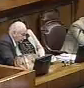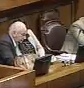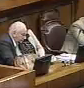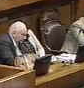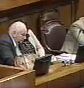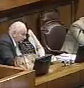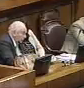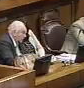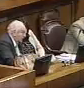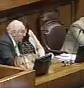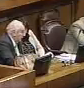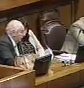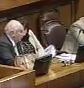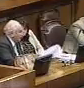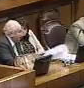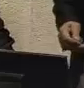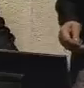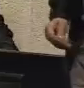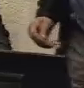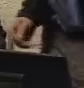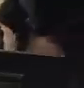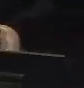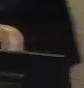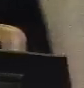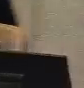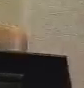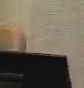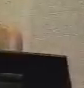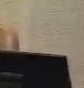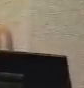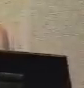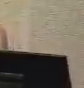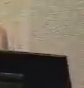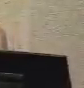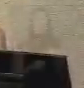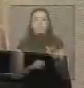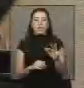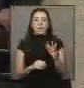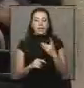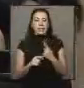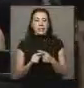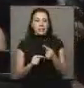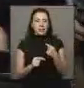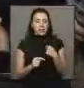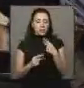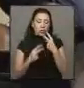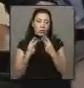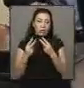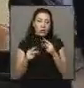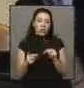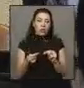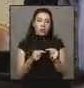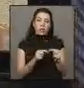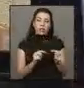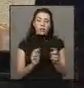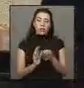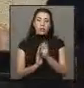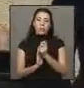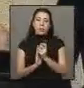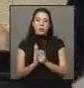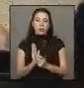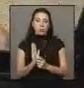Gracias, presidente. Esta es la quinta vez que me toca abordar la discusión